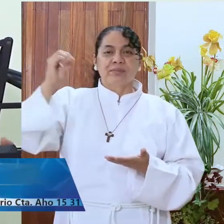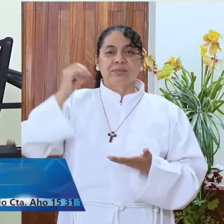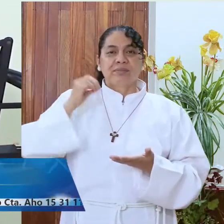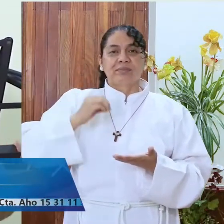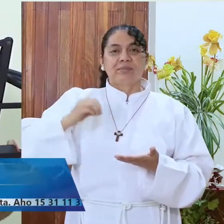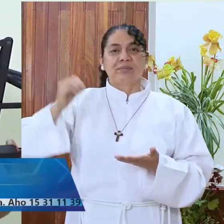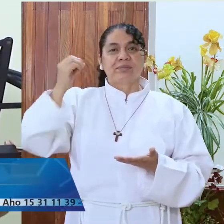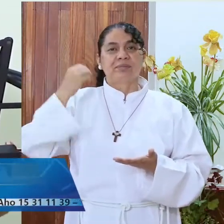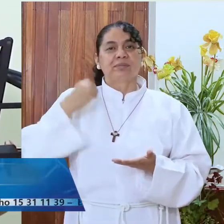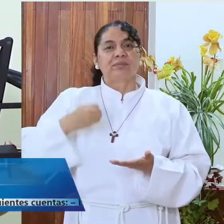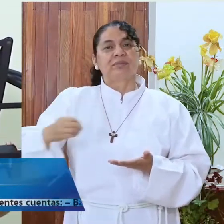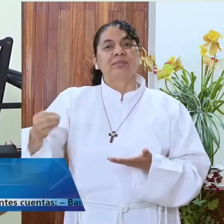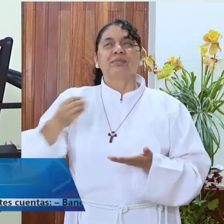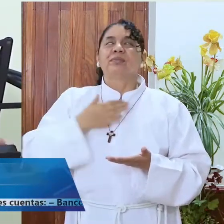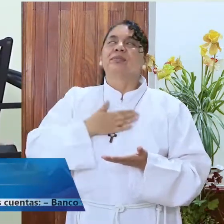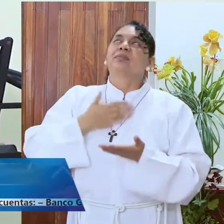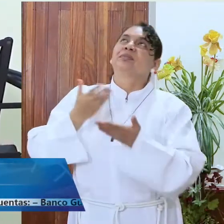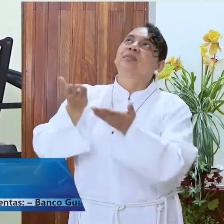no